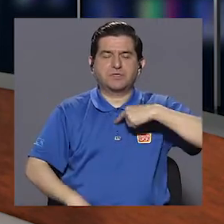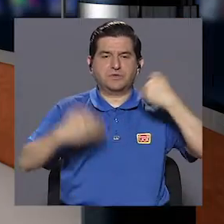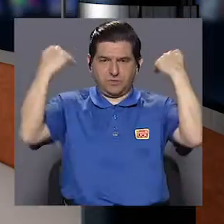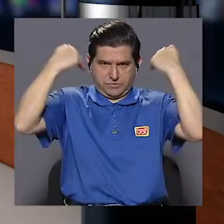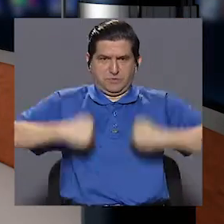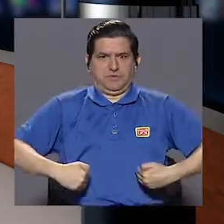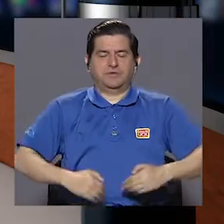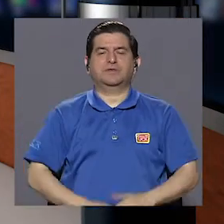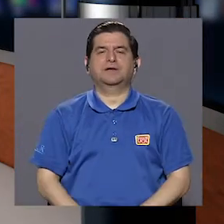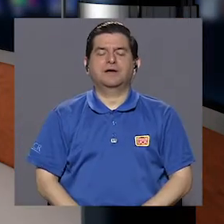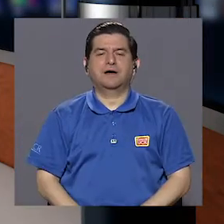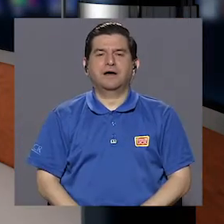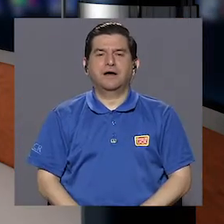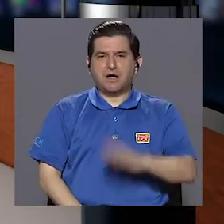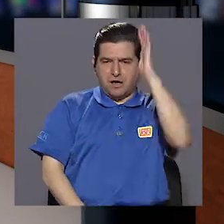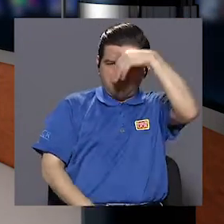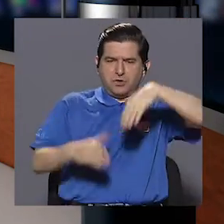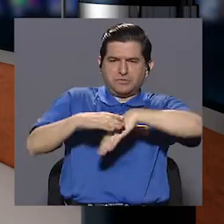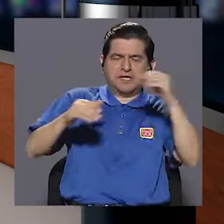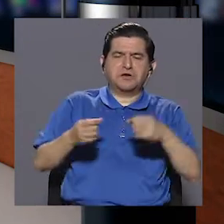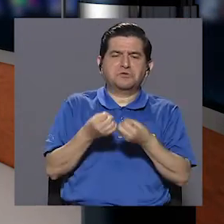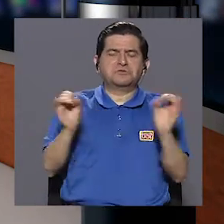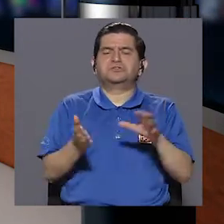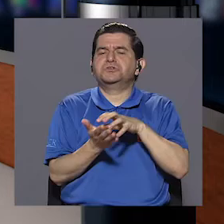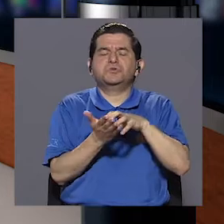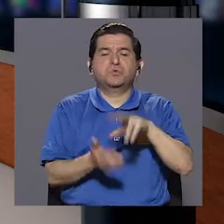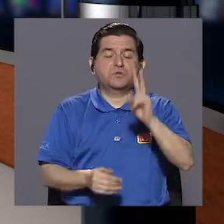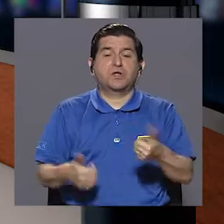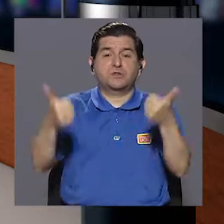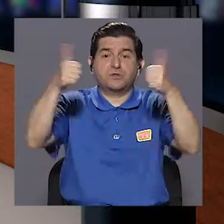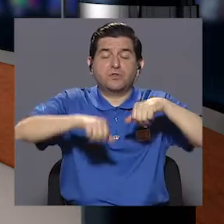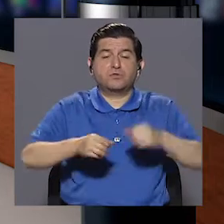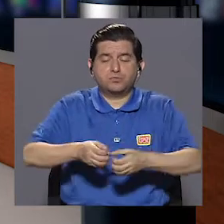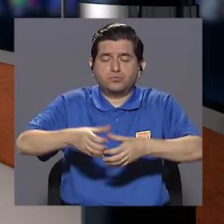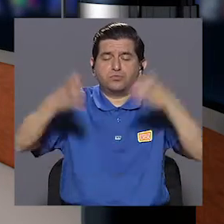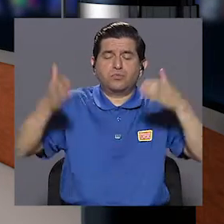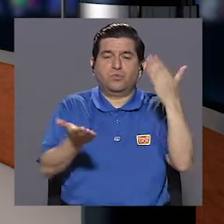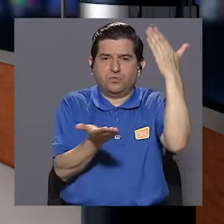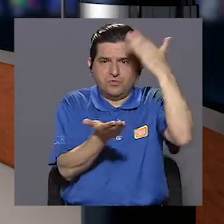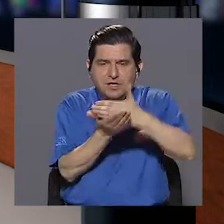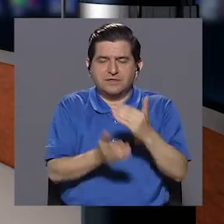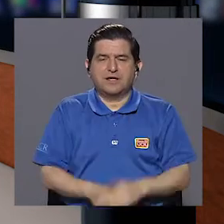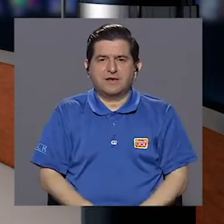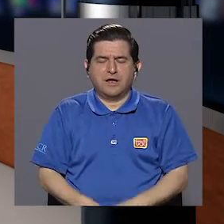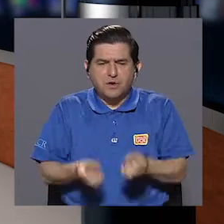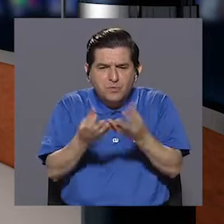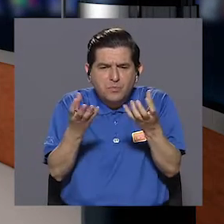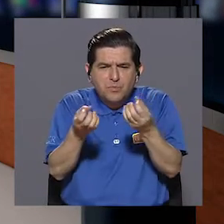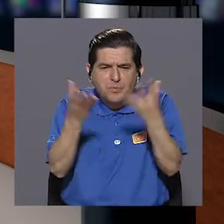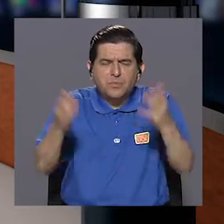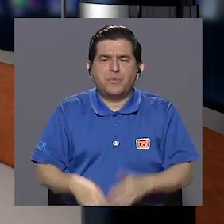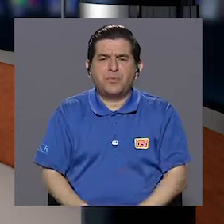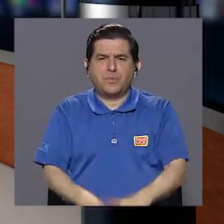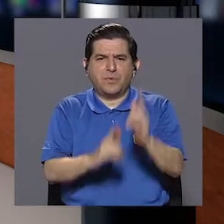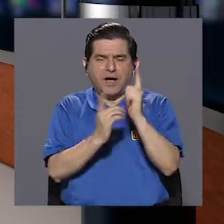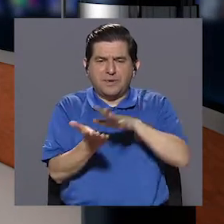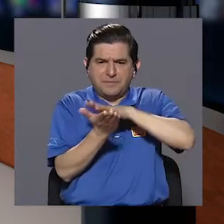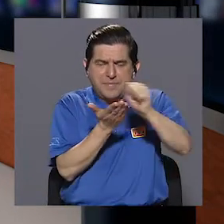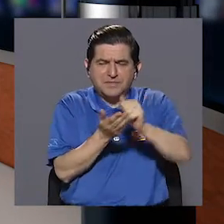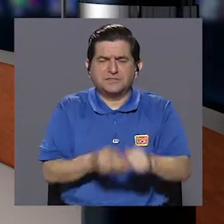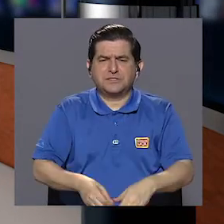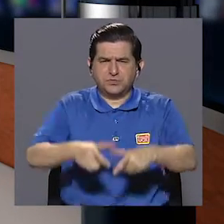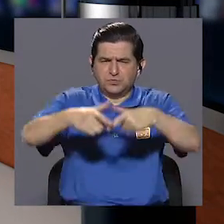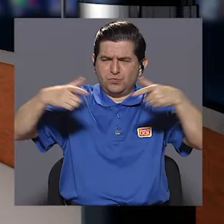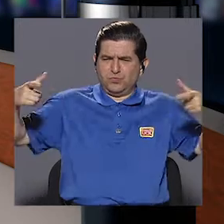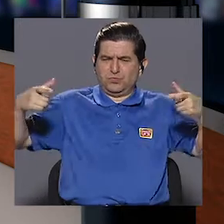especie. Trump se retiró sin pestañear de dos tratados nucleares para frenar la proliferación de armas de destrucción